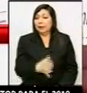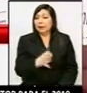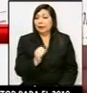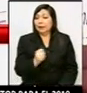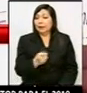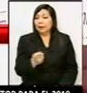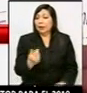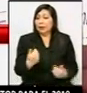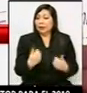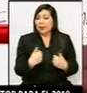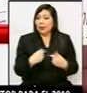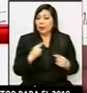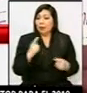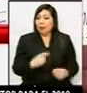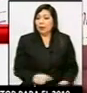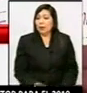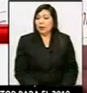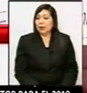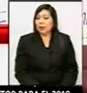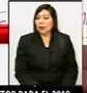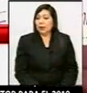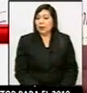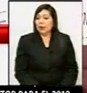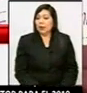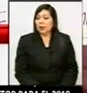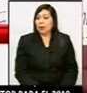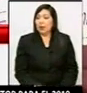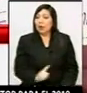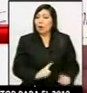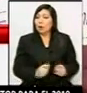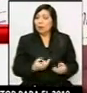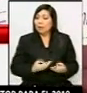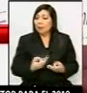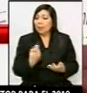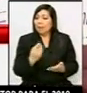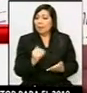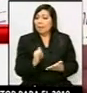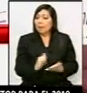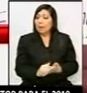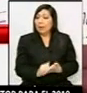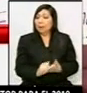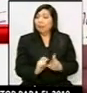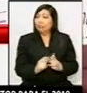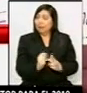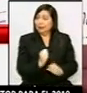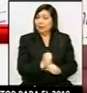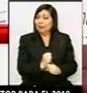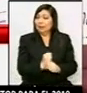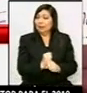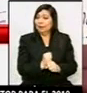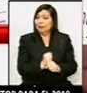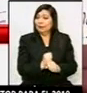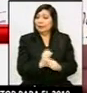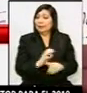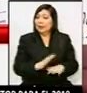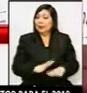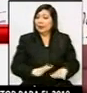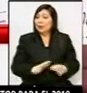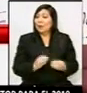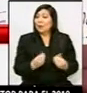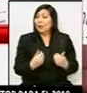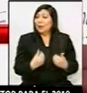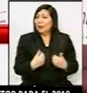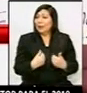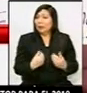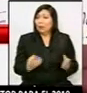tiene alguna política en relación o algún financiamiento para empezar a trabajar una política de tierras, porque tenemos